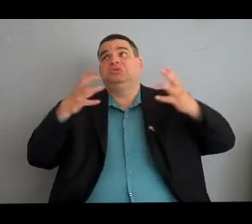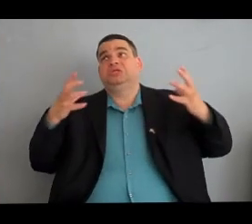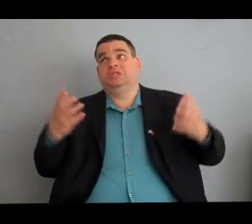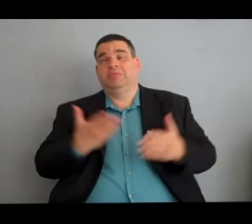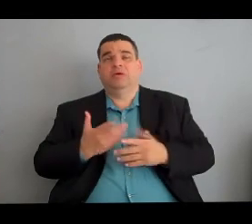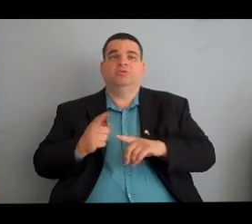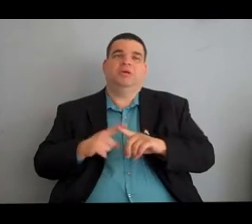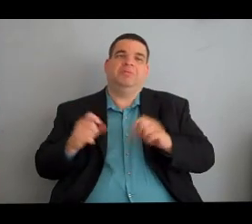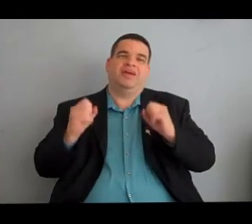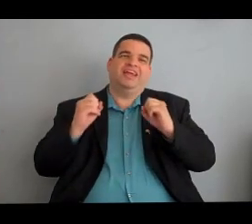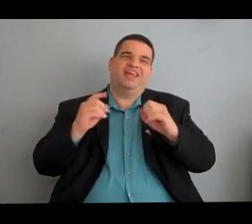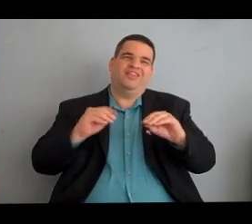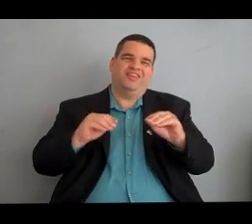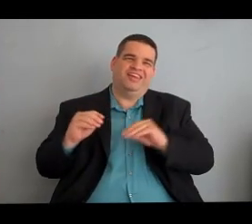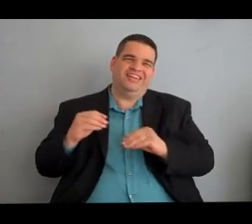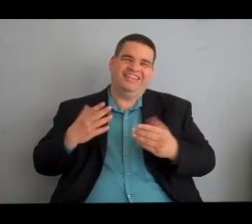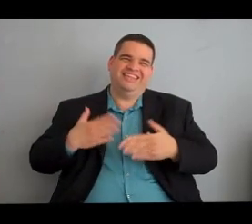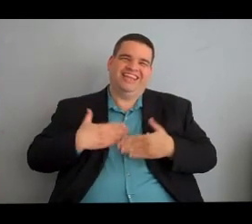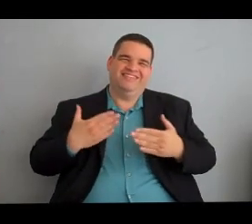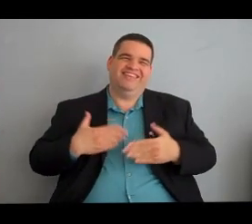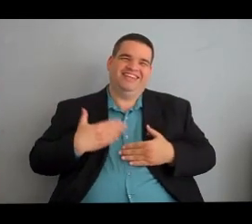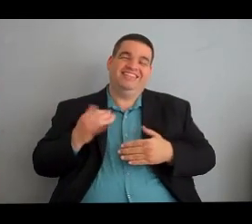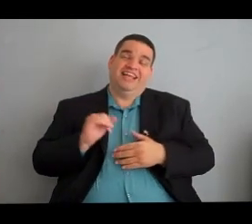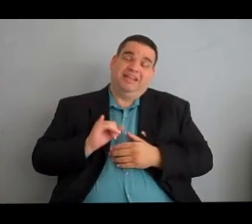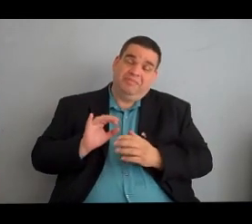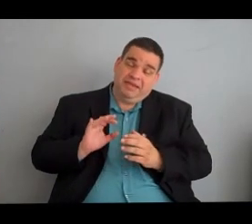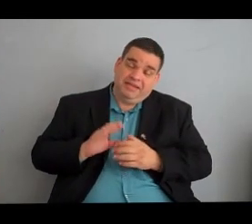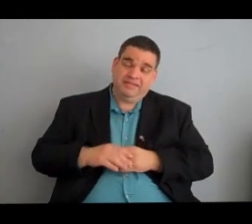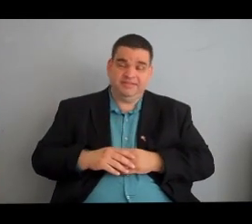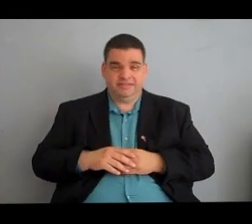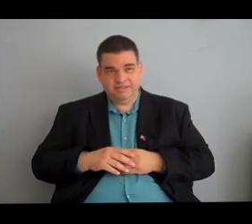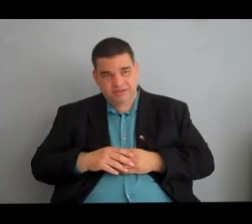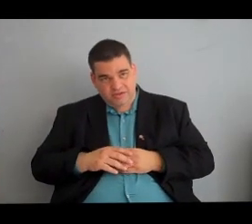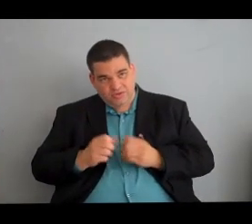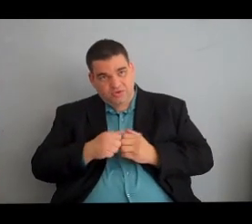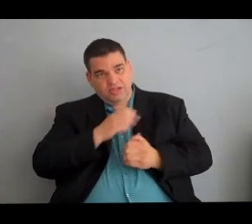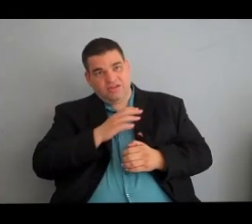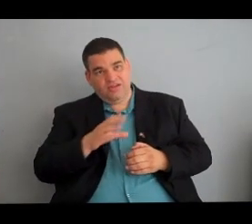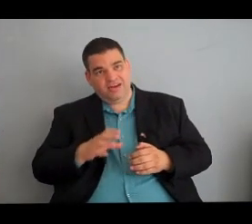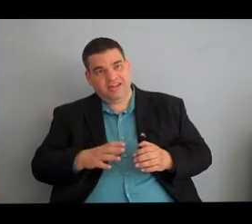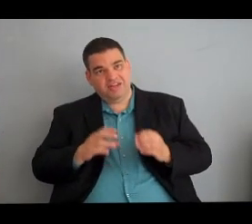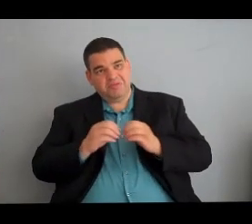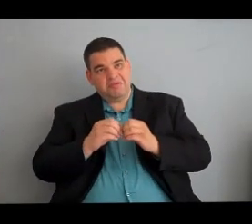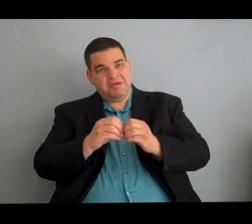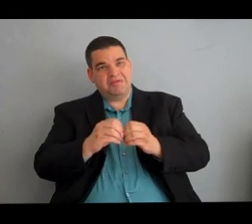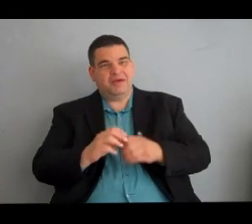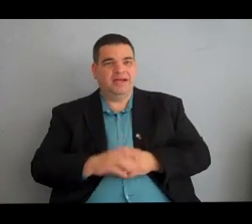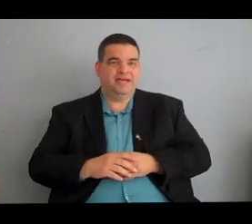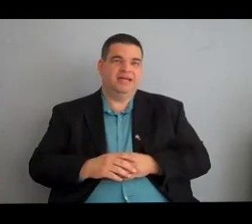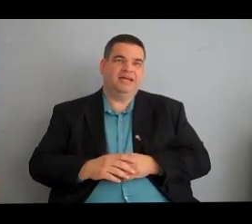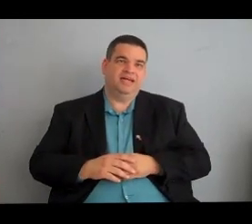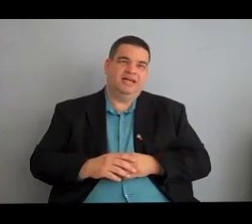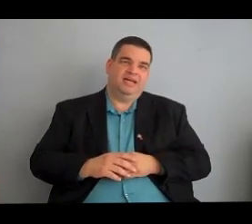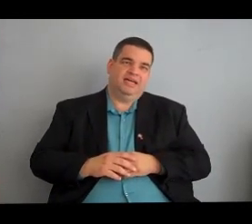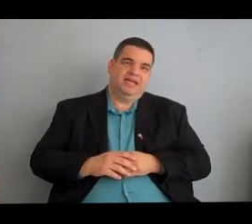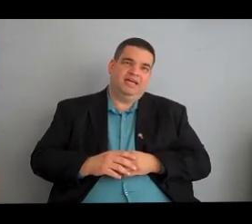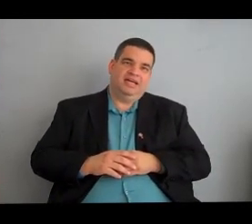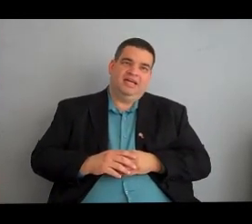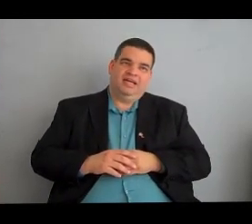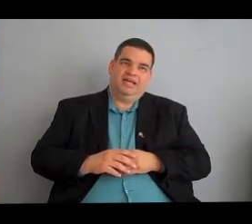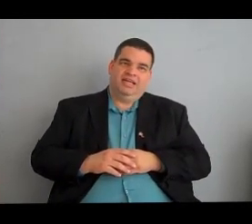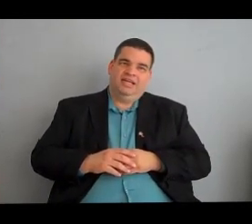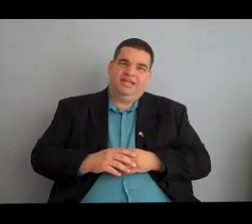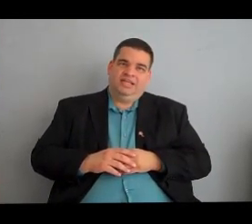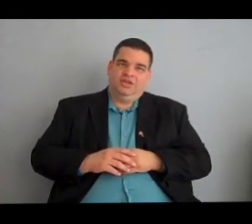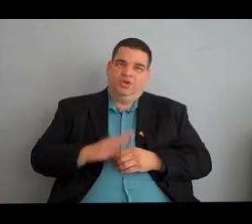Sí, exacto. Cuando uno está con Cristo, mucho más. ¿Lo fabricas el güiro? No, nunca te ha dado llegar a ese punto de no ese